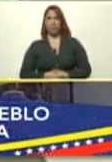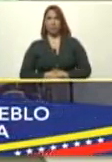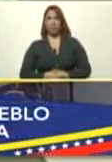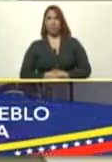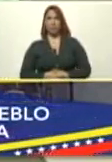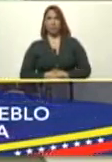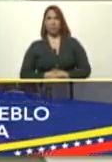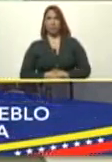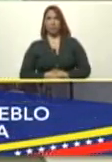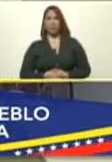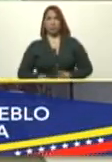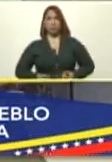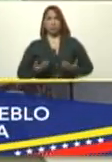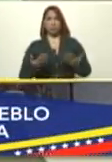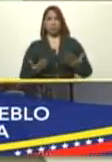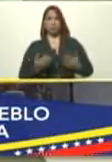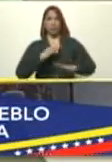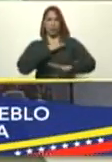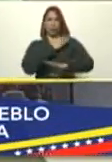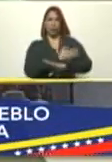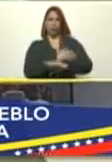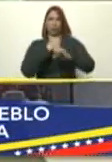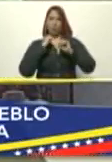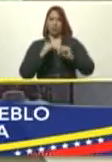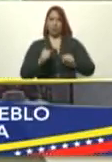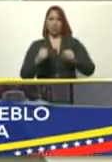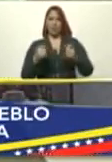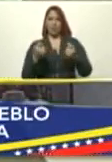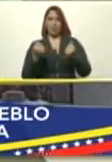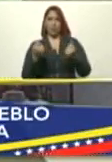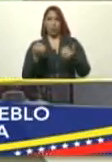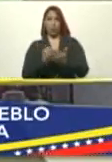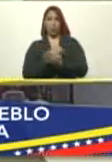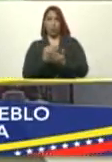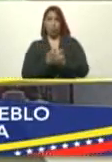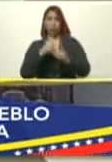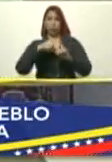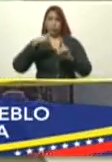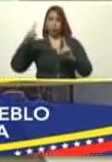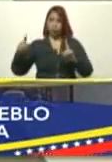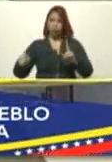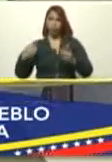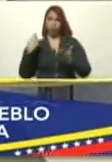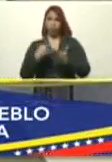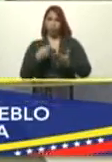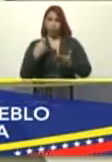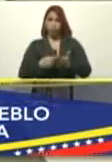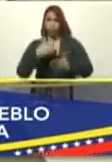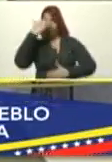síntomas de fortaleza económica, financiera, energética, militar.